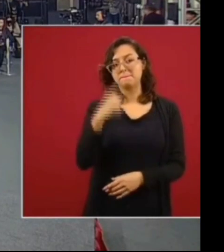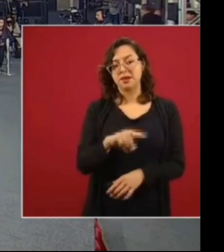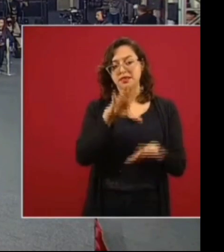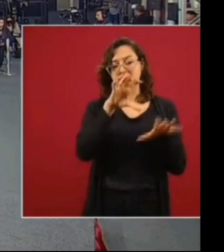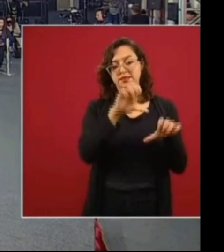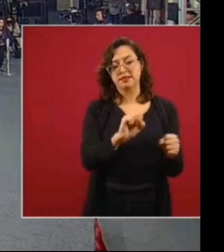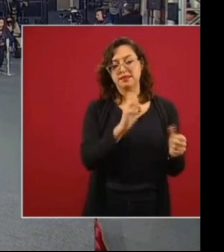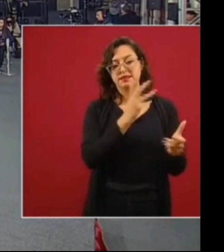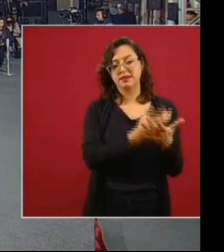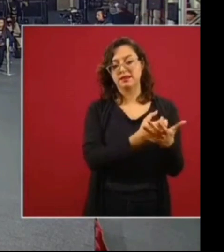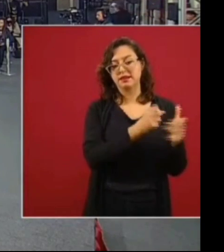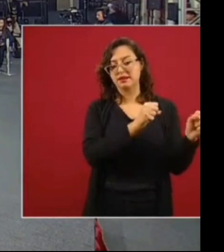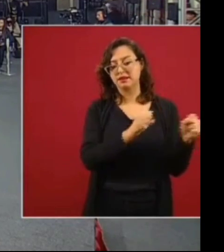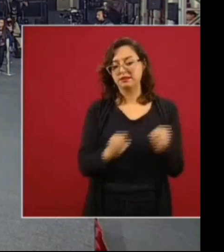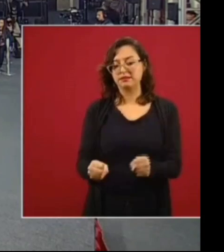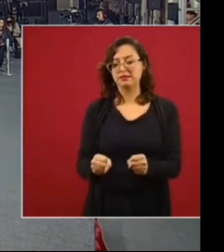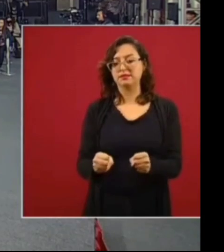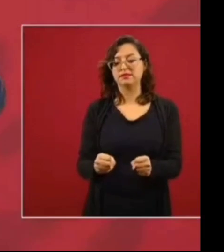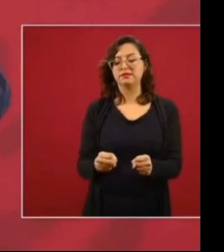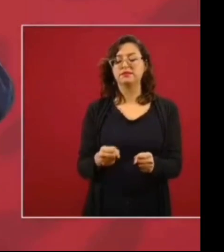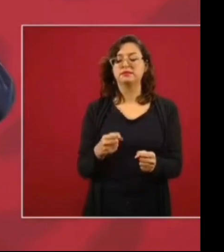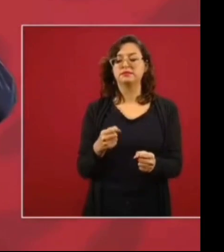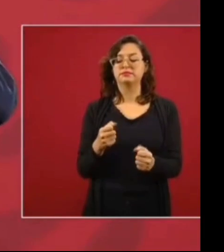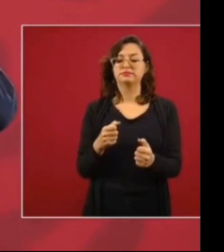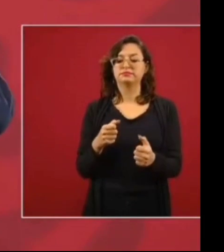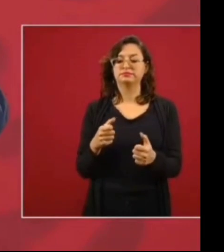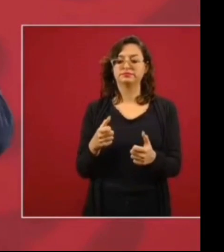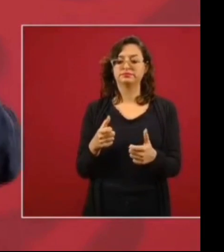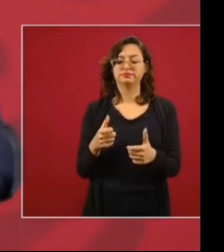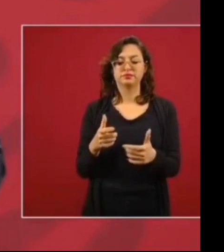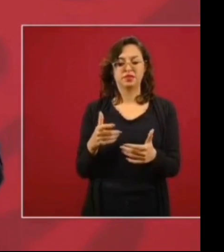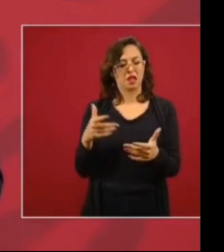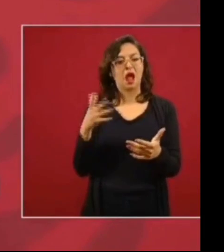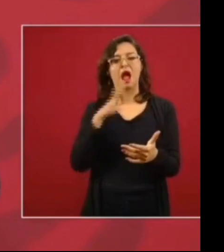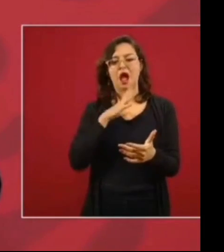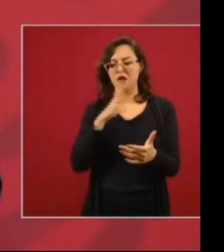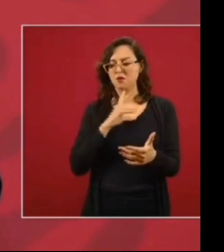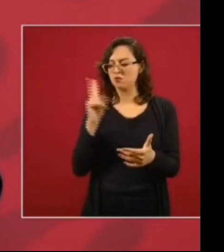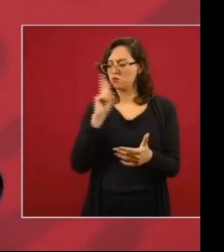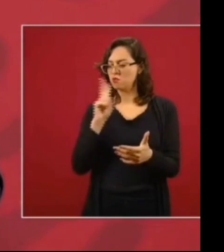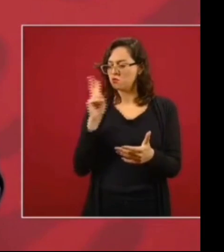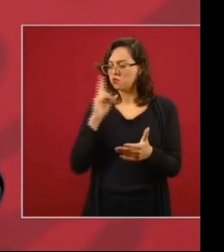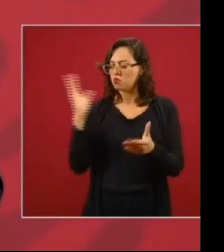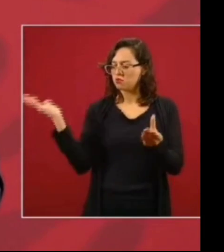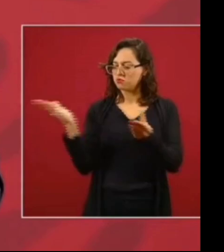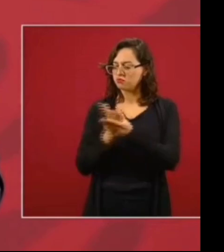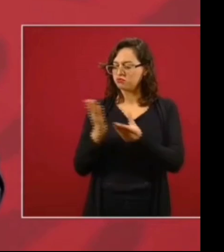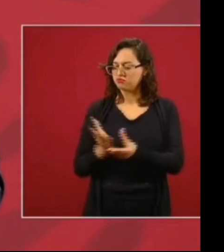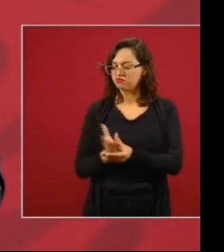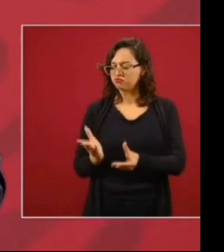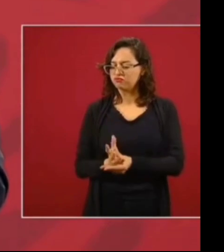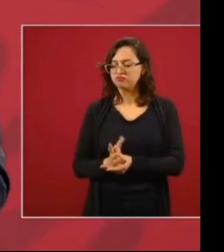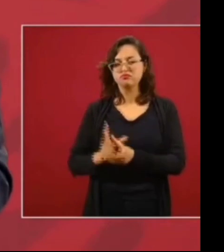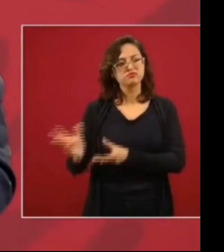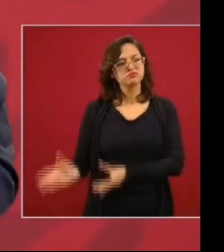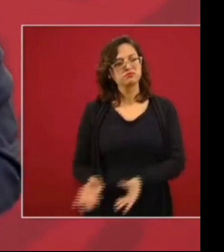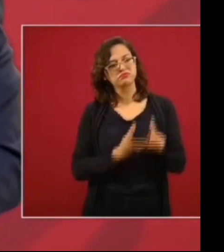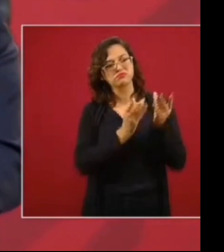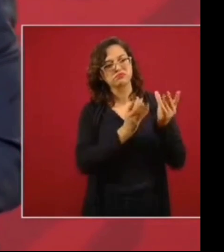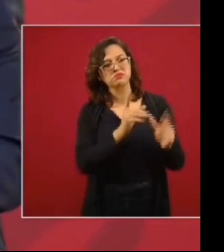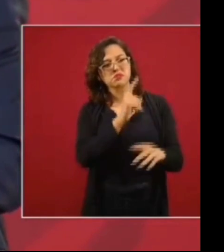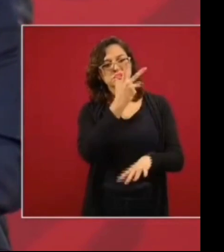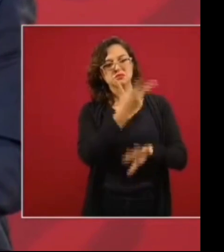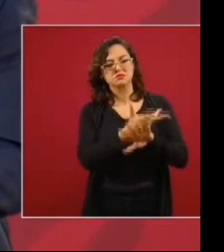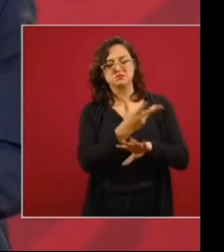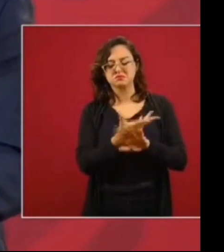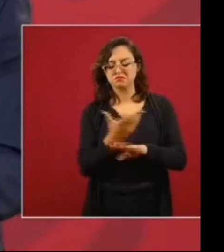en la solicitud de extradición y darle todos los elementos para que pudiera el gobierno de Estados Unidos proceder. Y bueno, pues ahí están